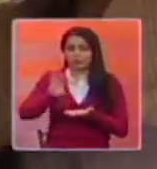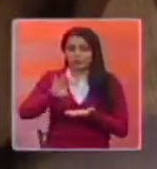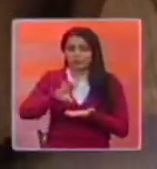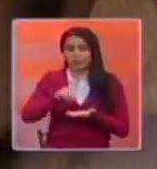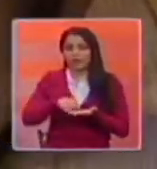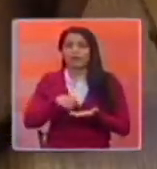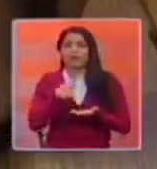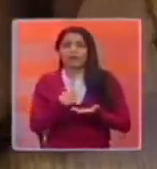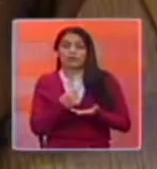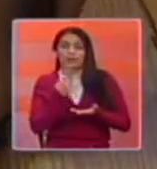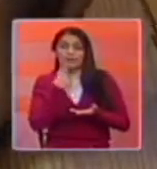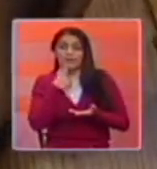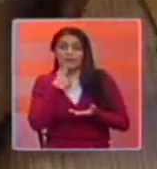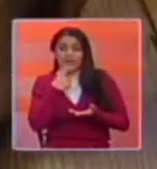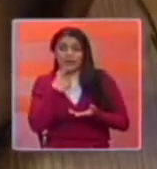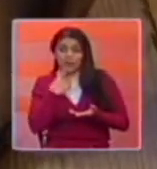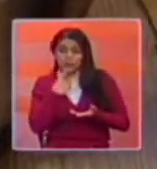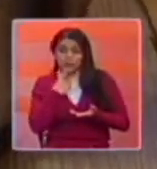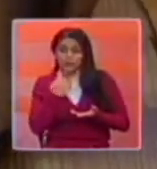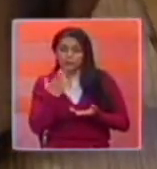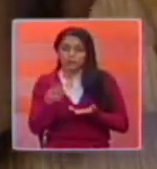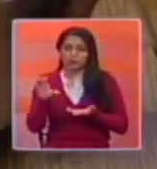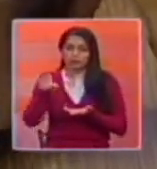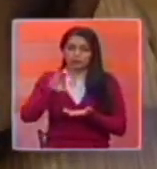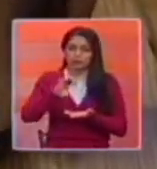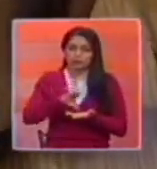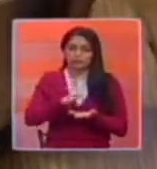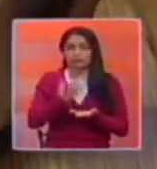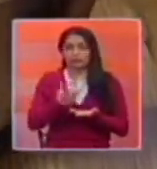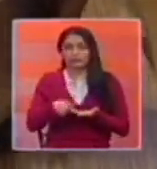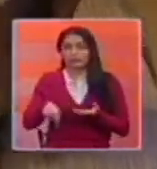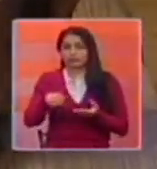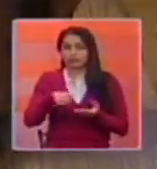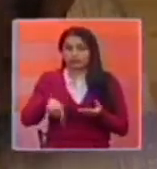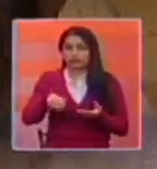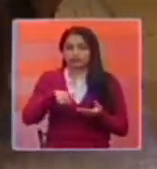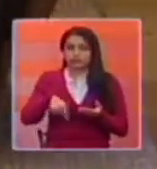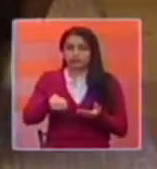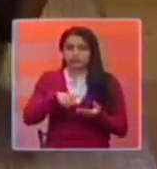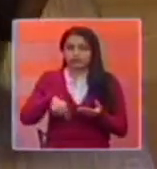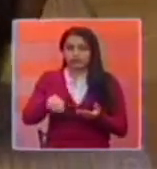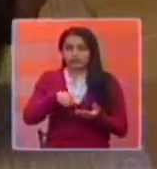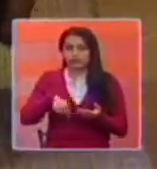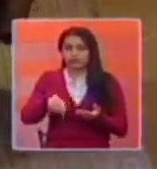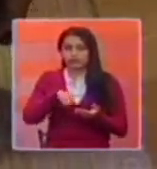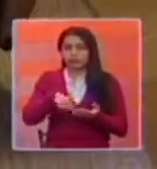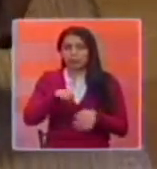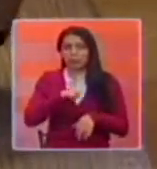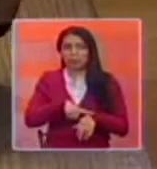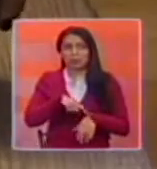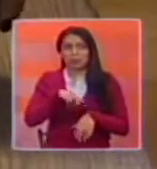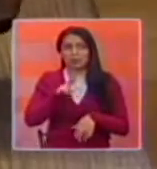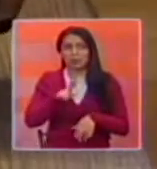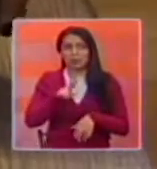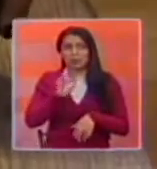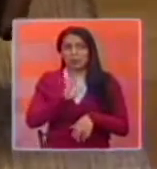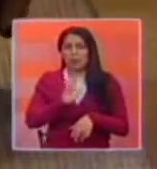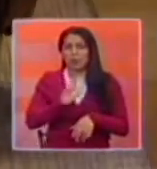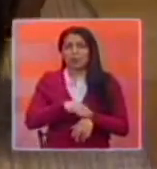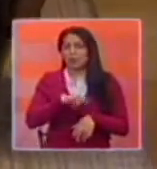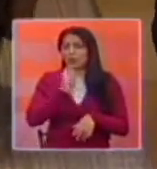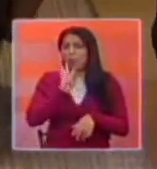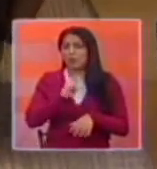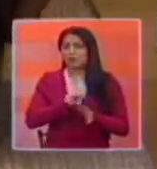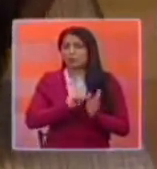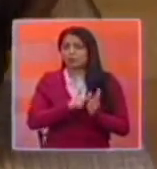el azúcar. Y usted al batir, unos 3-4 minutos, va a notar